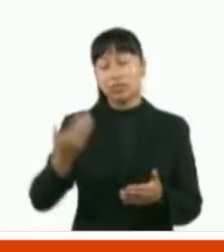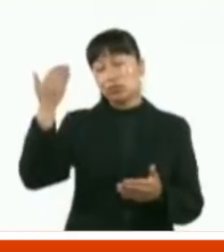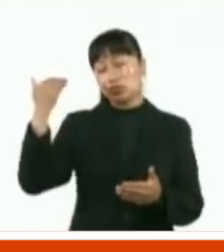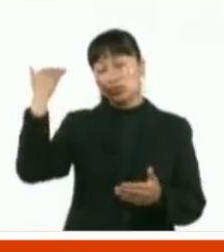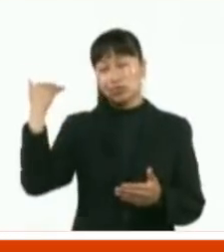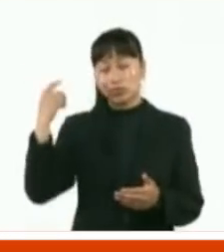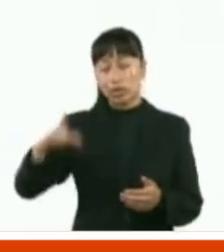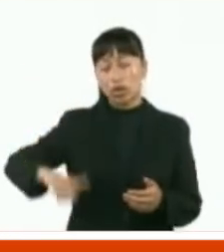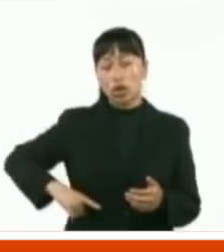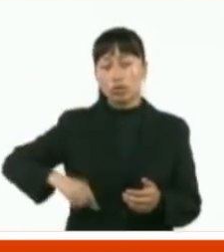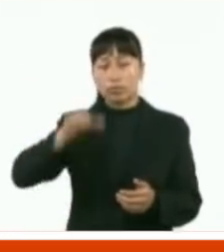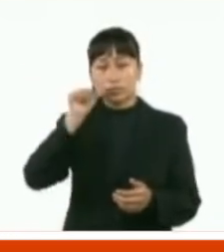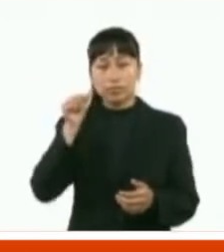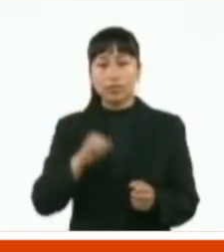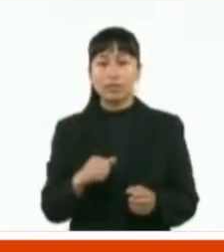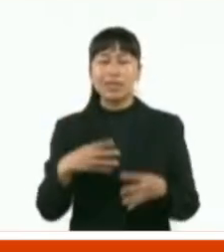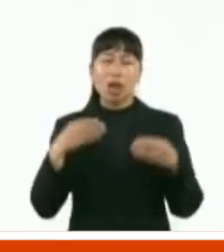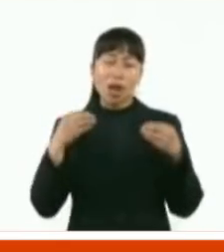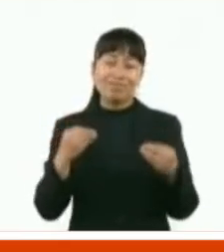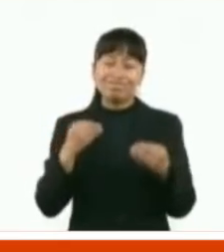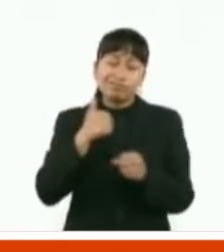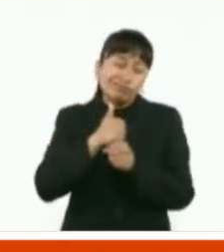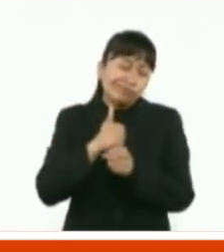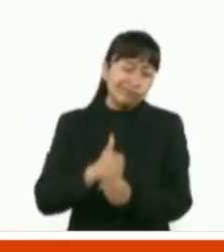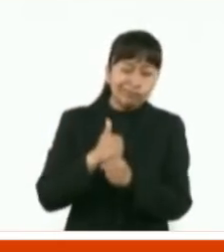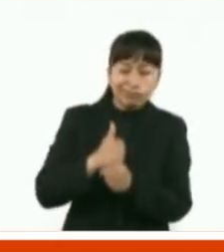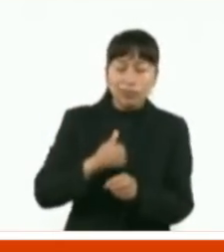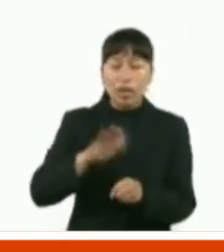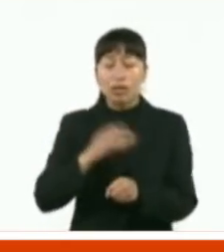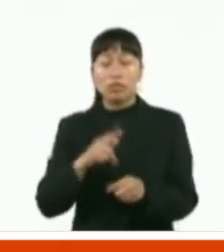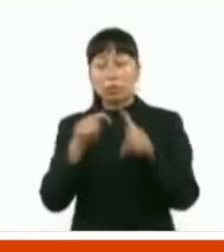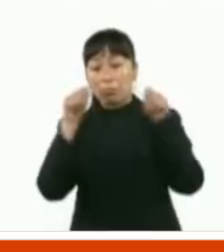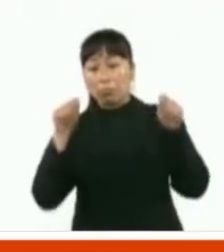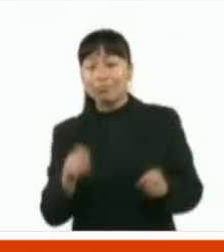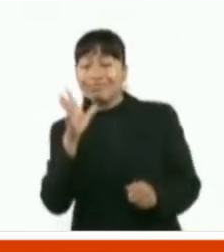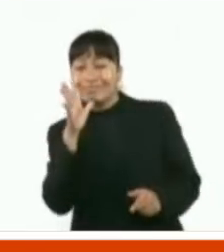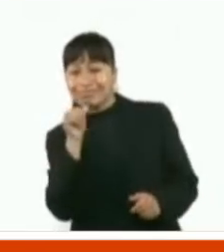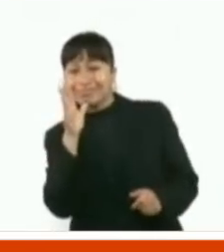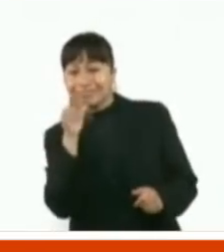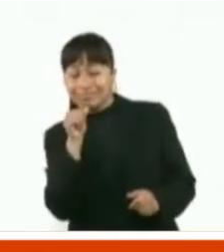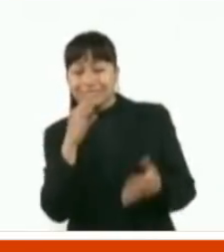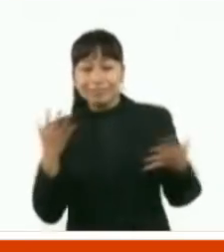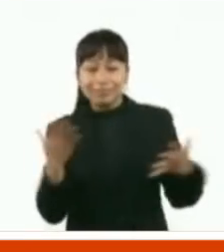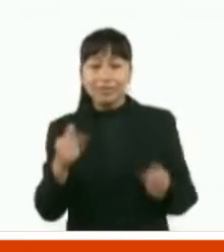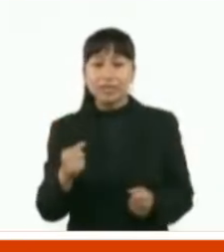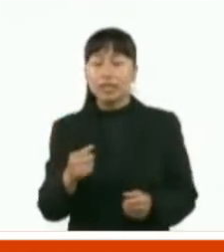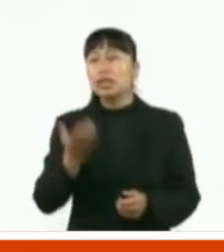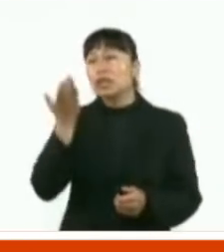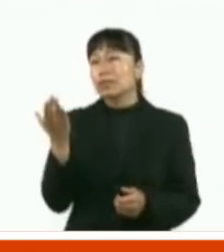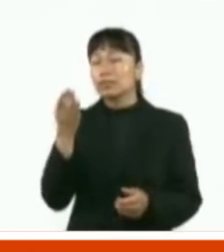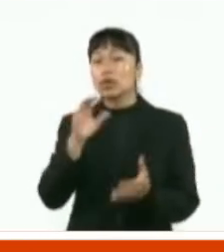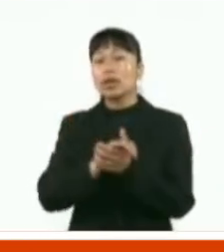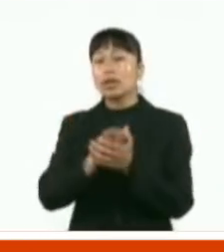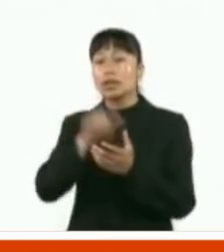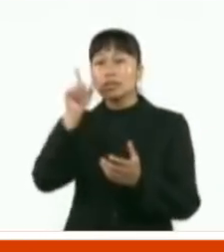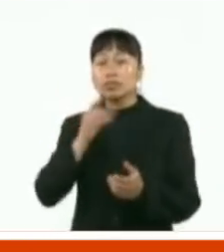Díaz. Fue tanto el sufrimiento de esa pobre mujer por poder titularse que tuvo que recurrir a la esposa del presidente Porfirio Díaz para